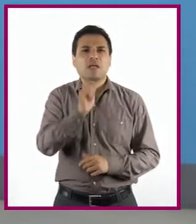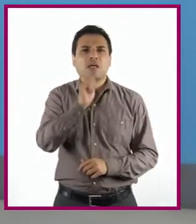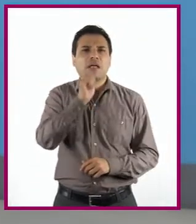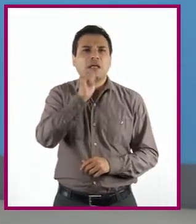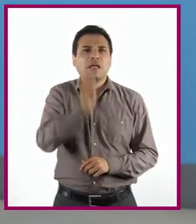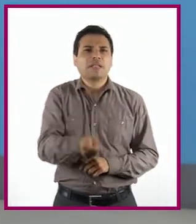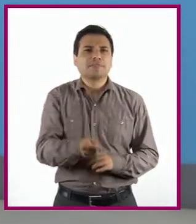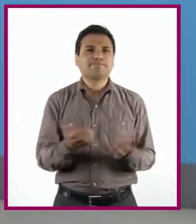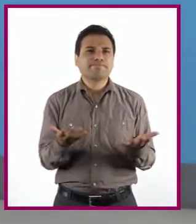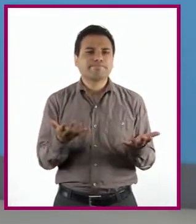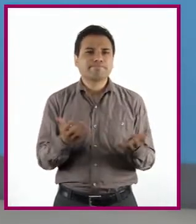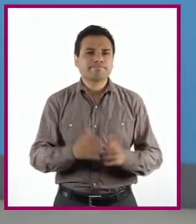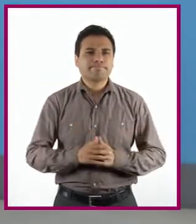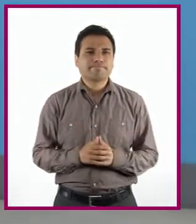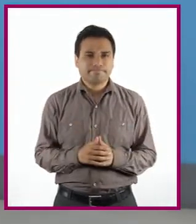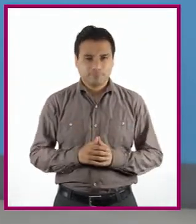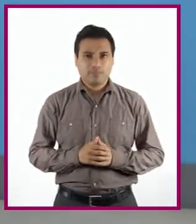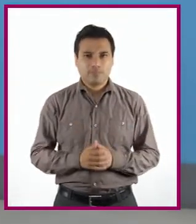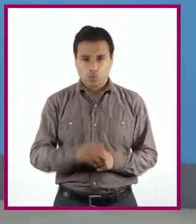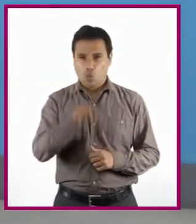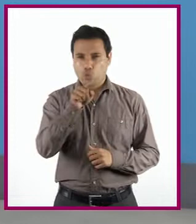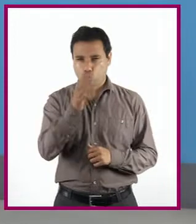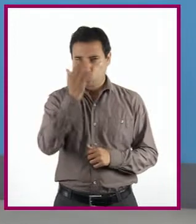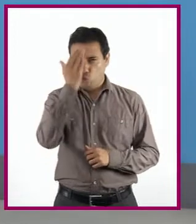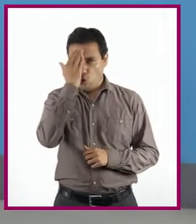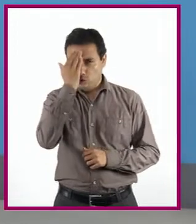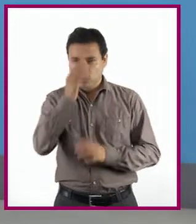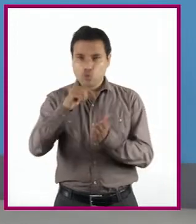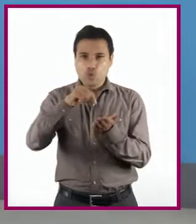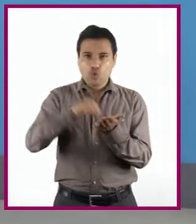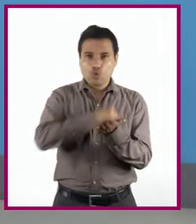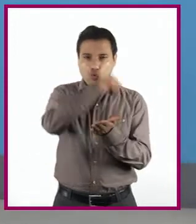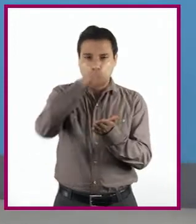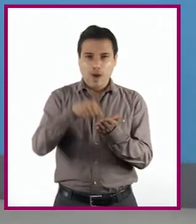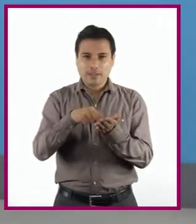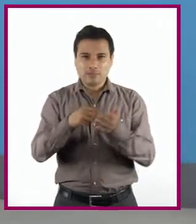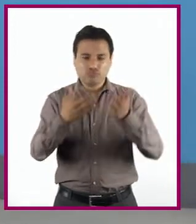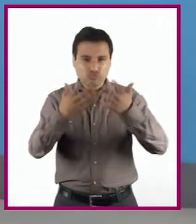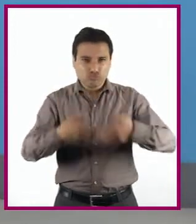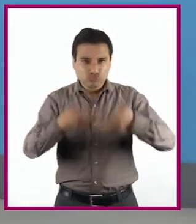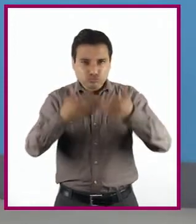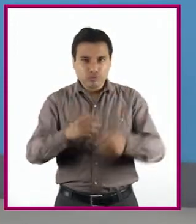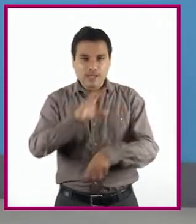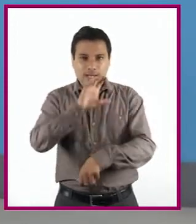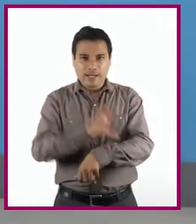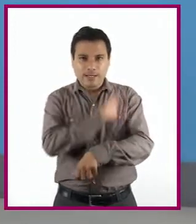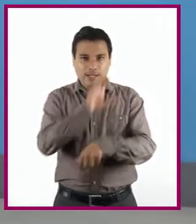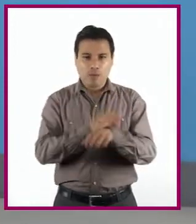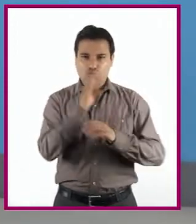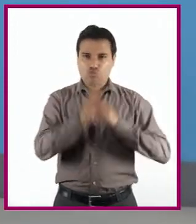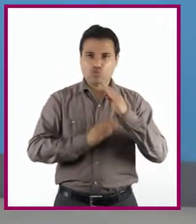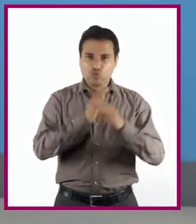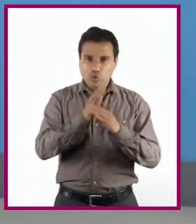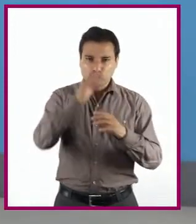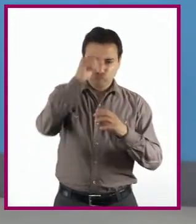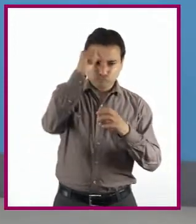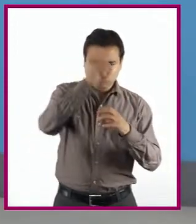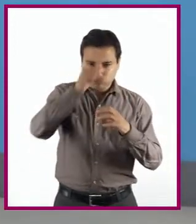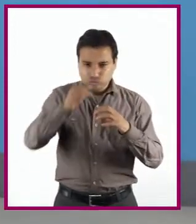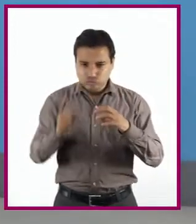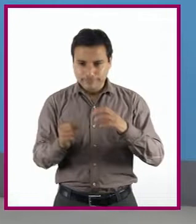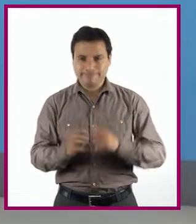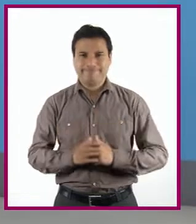es ubicar los principales centros de producción de energía en el mundo, así como las distintas fuentes para